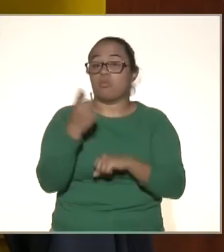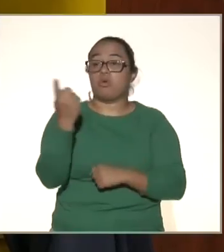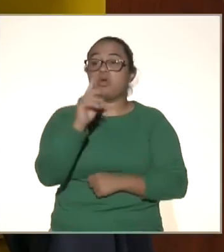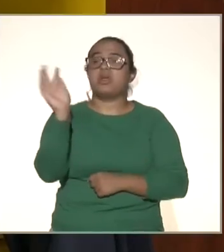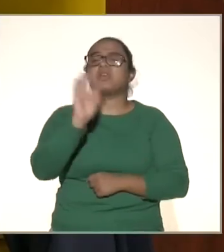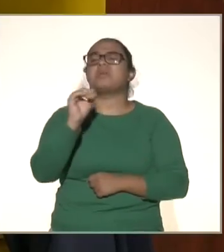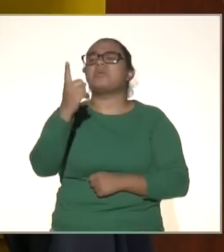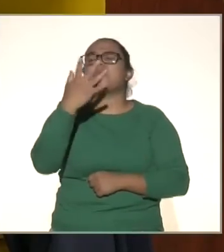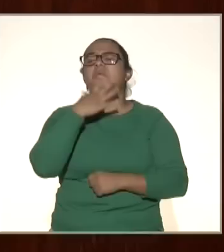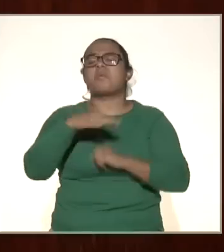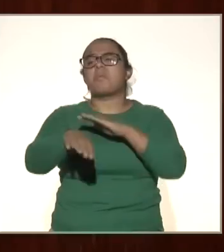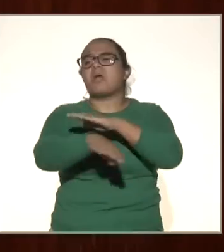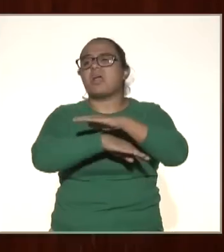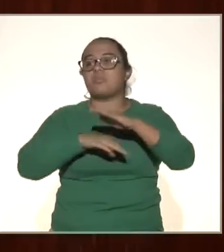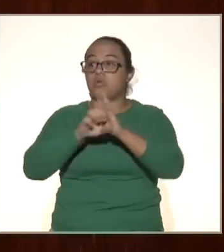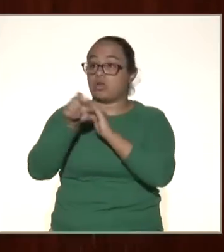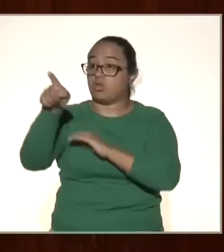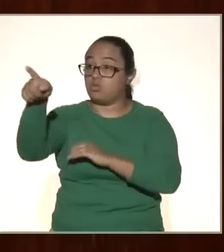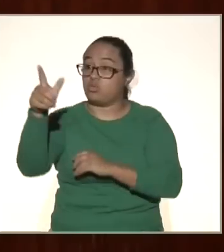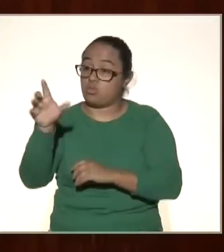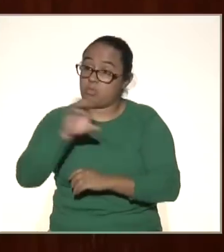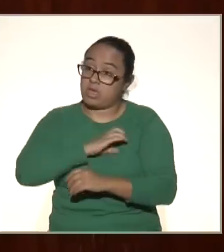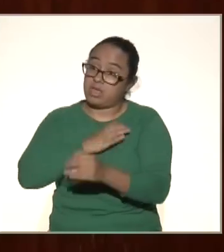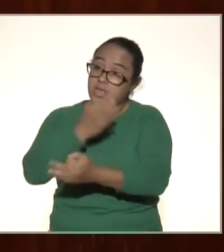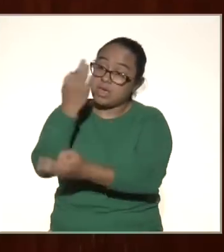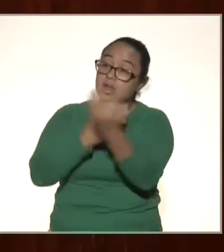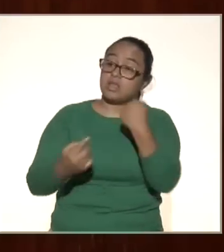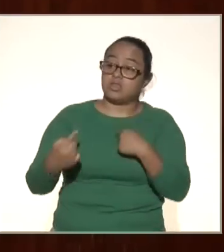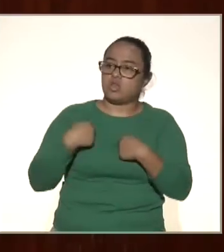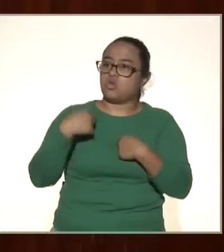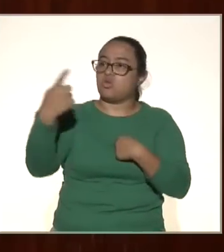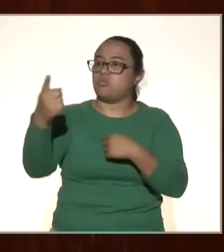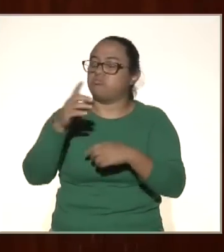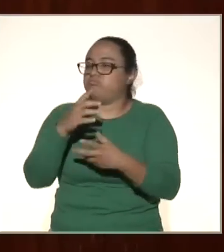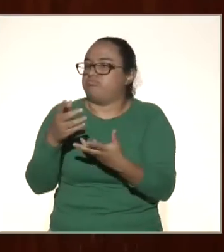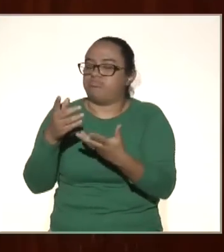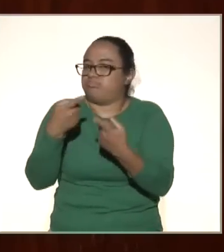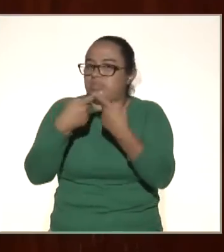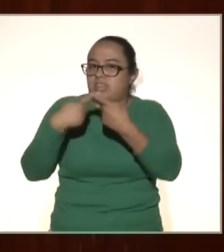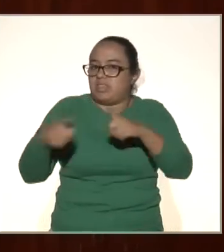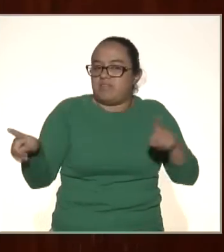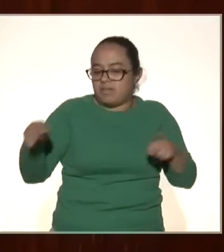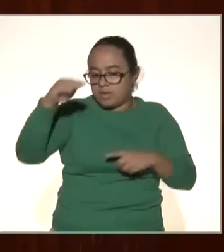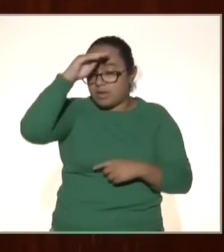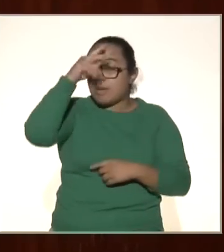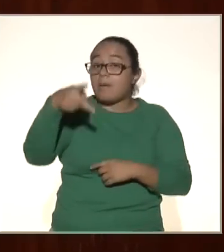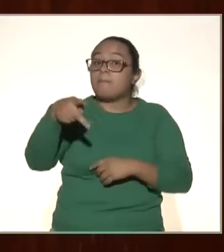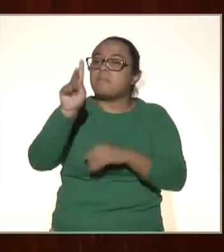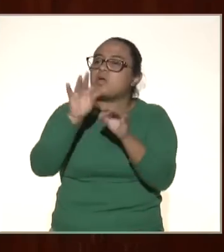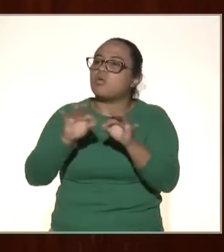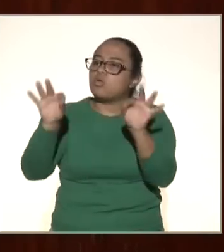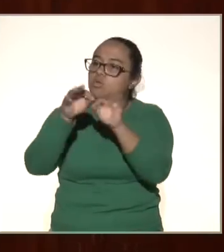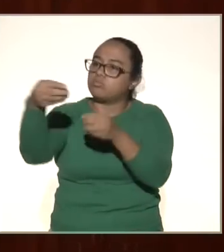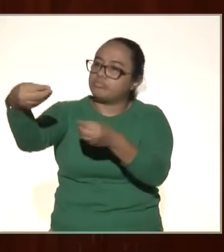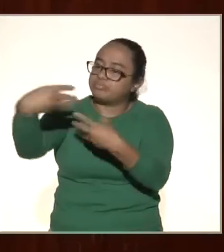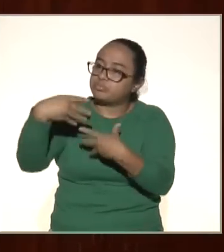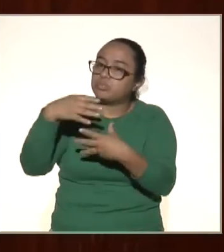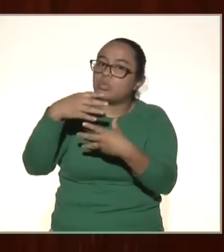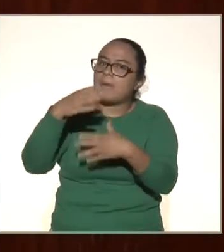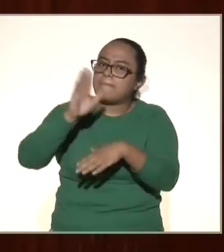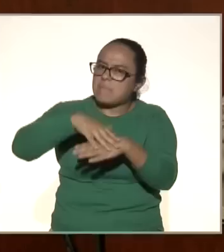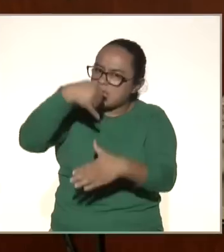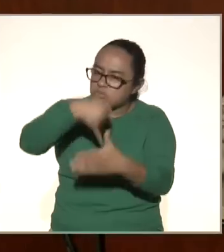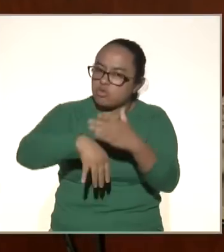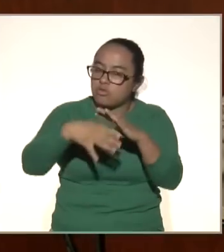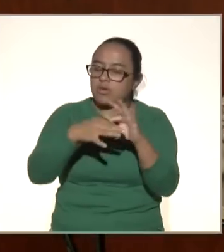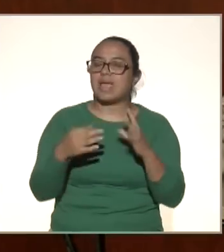tan ambigua, mi manera de querer es distinta a la mejor a lo que tú necesitas. Entonces, si tú me dices exactamente qué es lo que requieres, es más fácil que yo